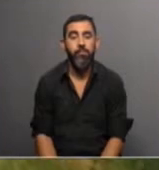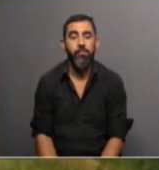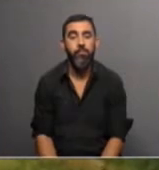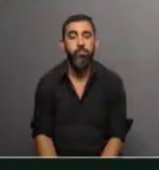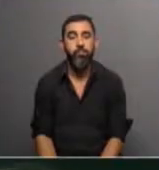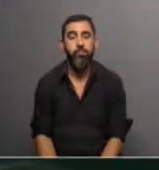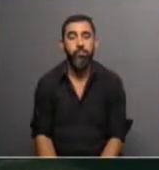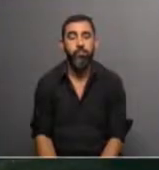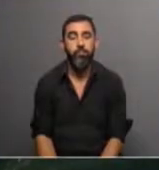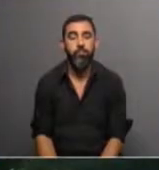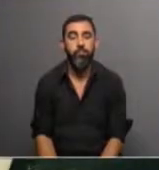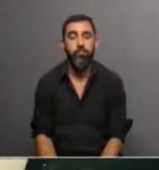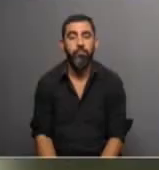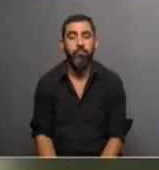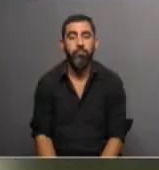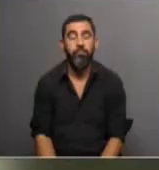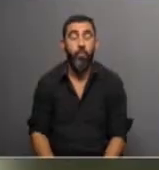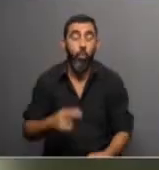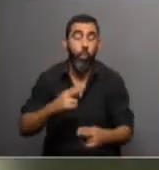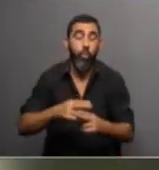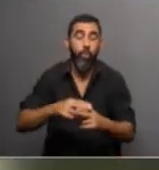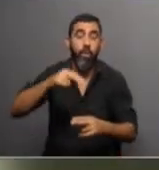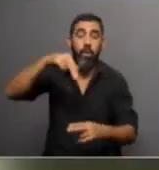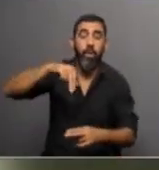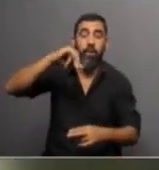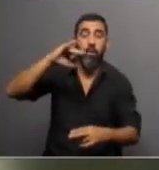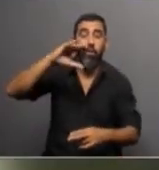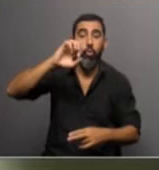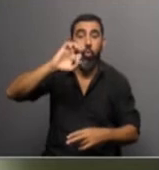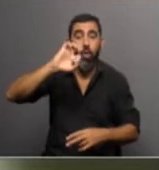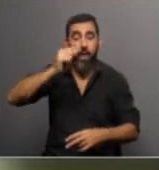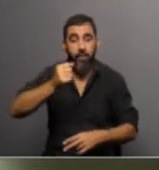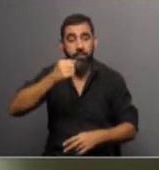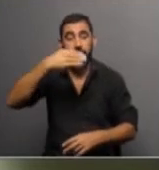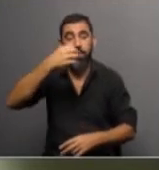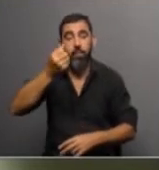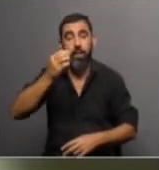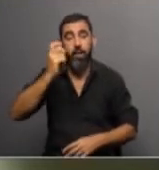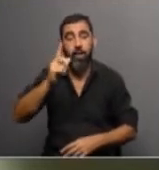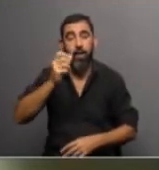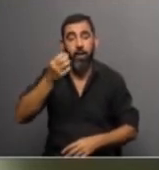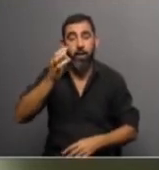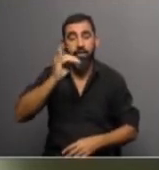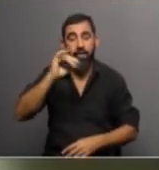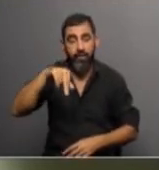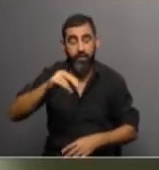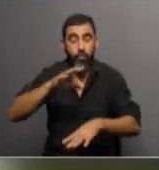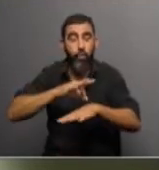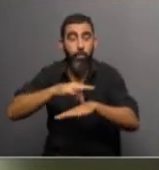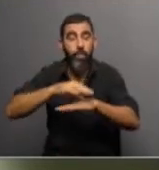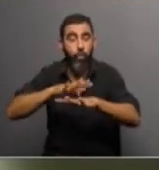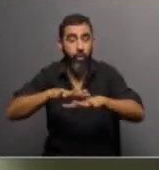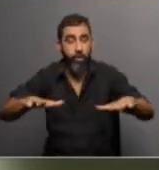contigo. Me llamo Nicolás Bagatini, yo soy médico pediatra, especialista en psicoterapia psicoanalítica,